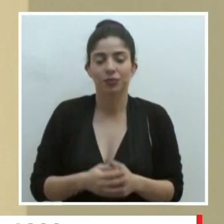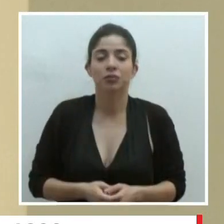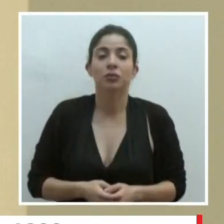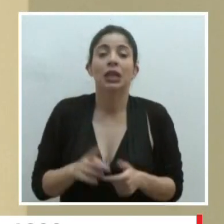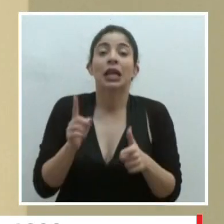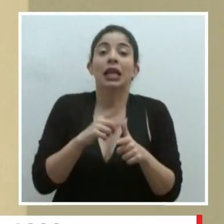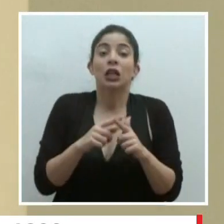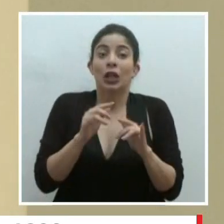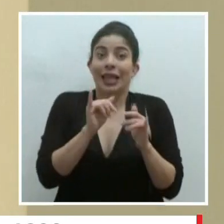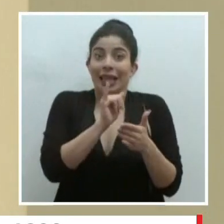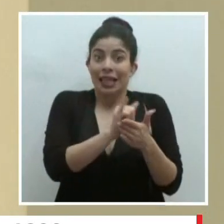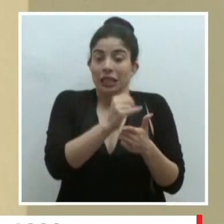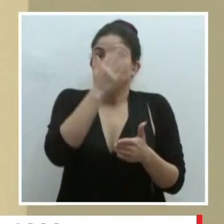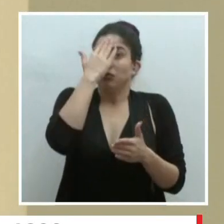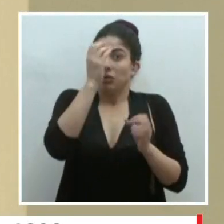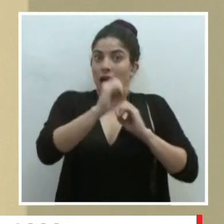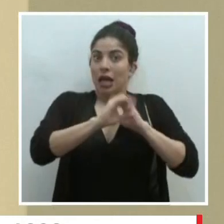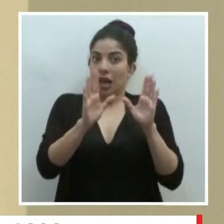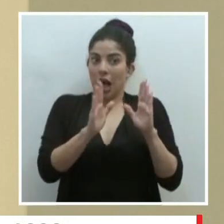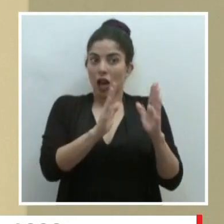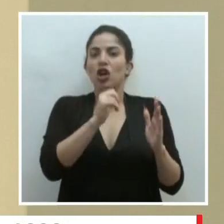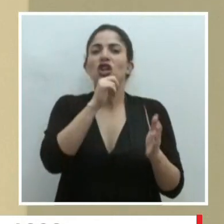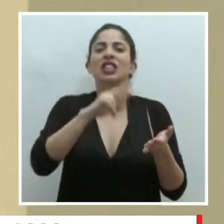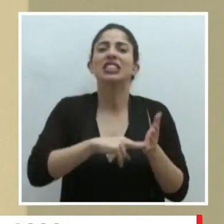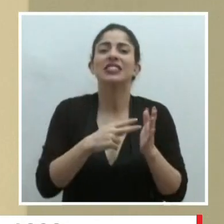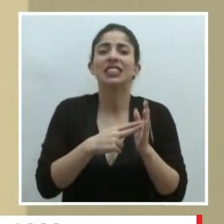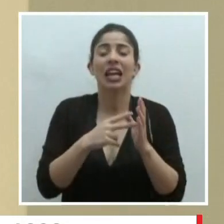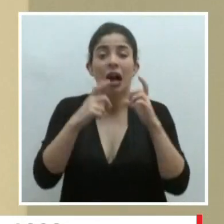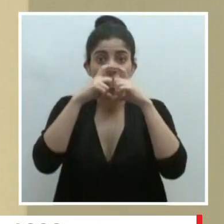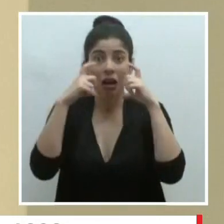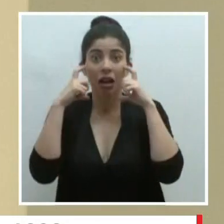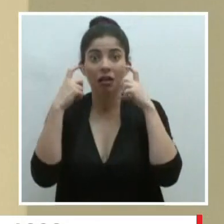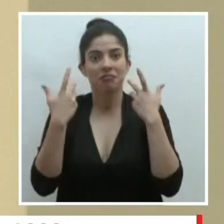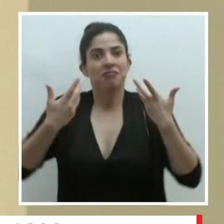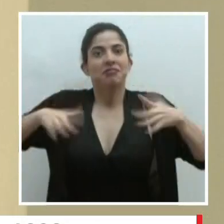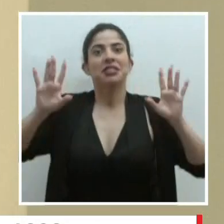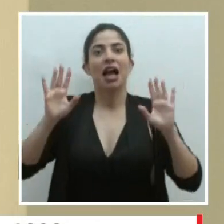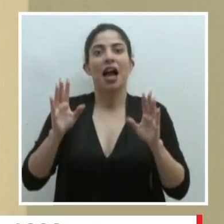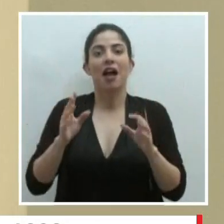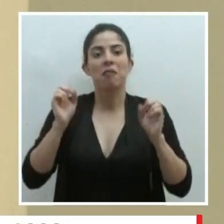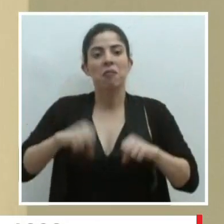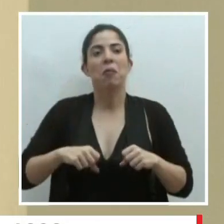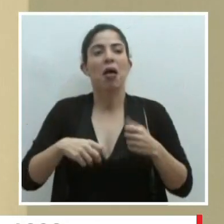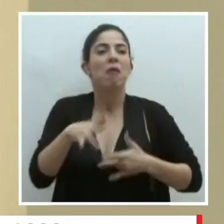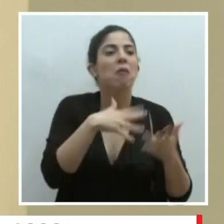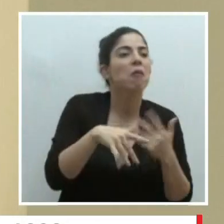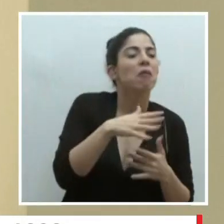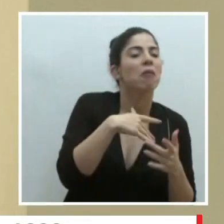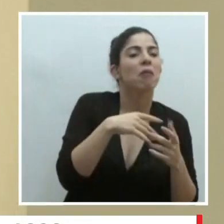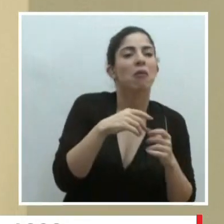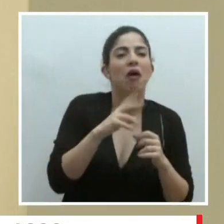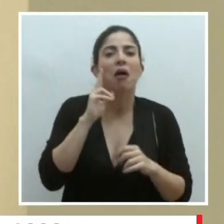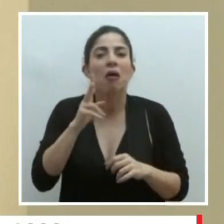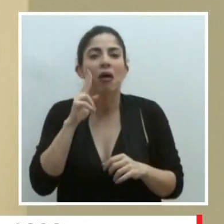Entonces, bajo esa premisa y sabiendo que esto no es que reemplaza, no es que una mascarilla nos da la licencia para transgredir las burbujas